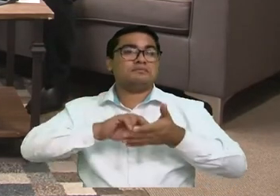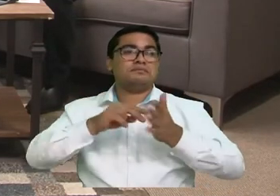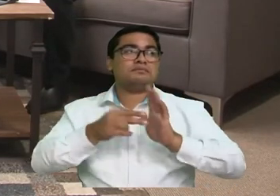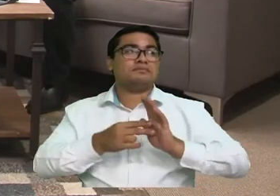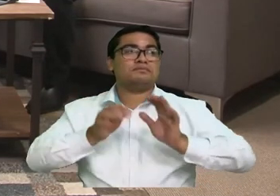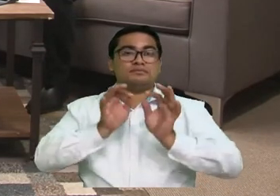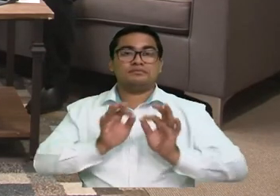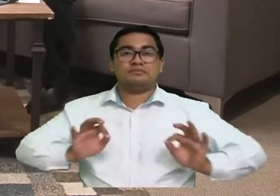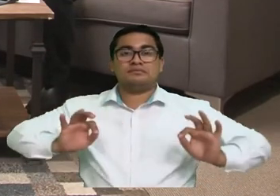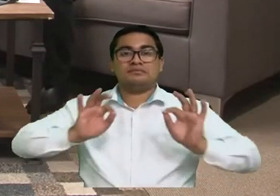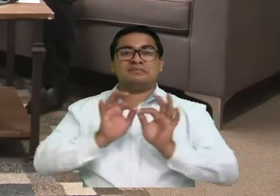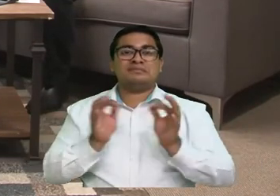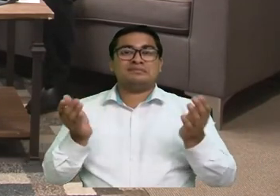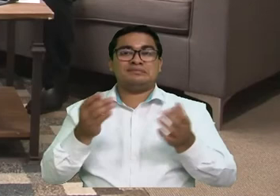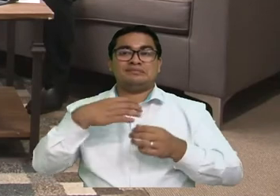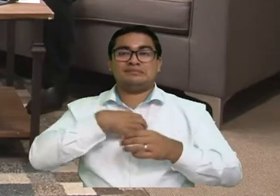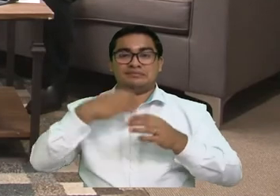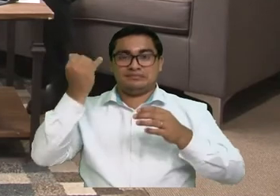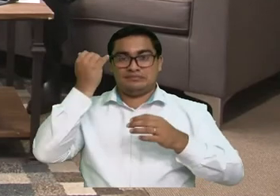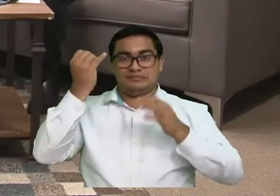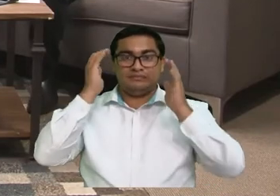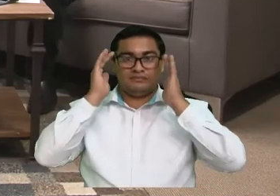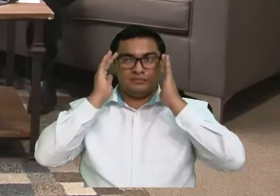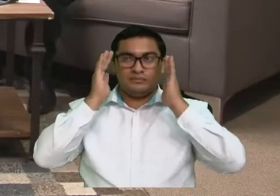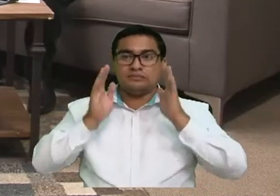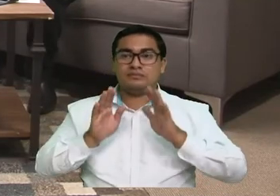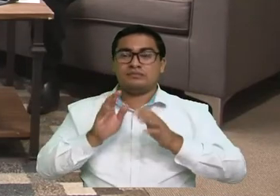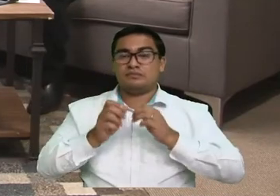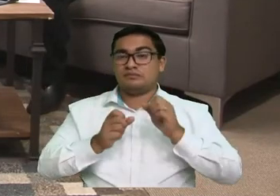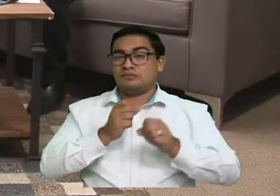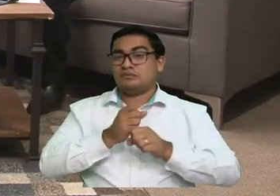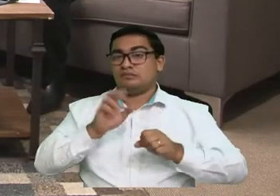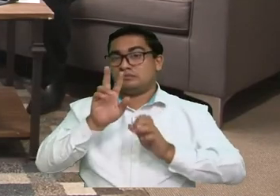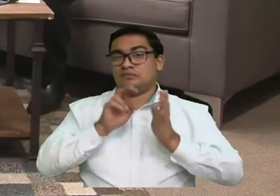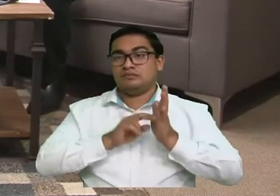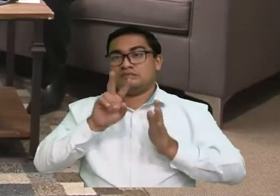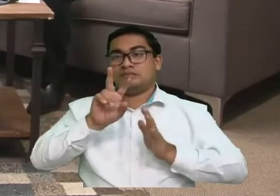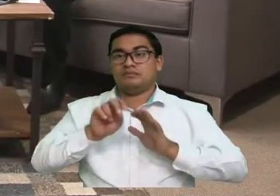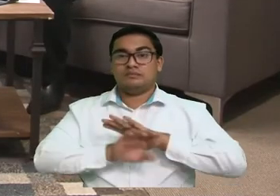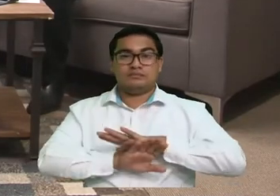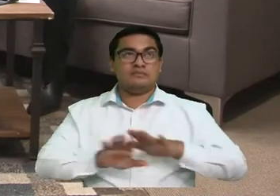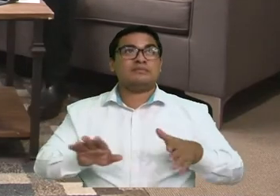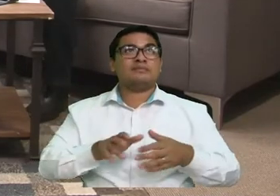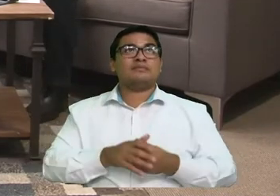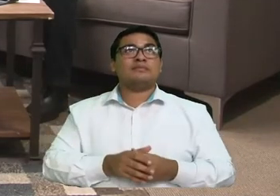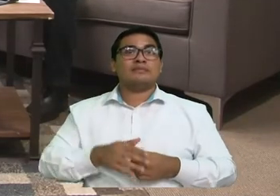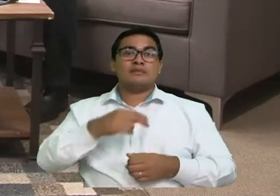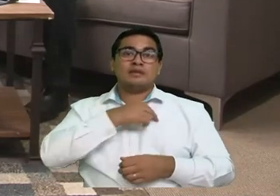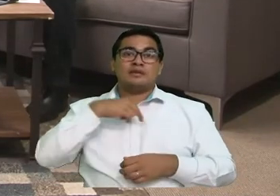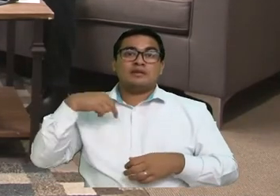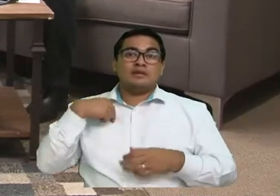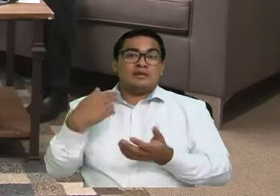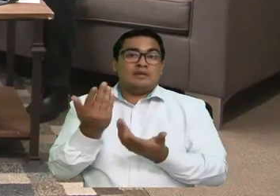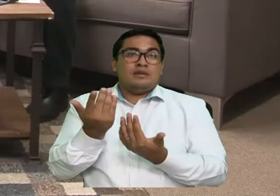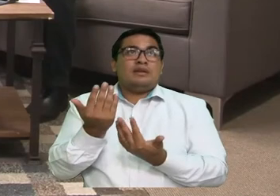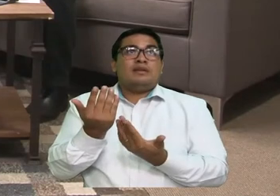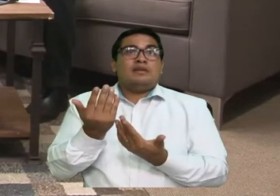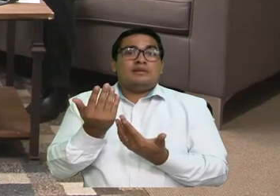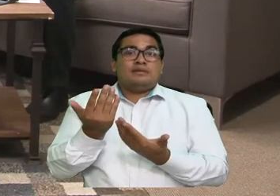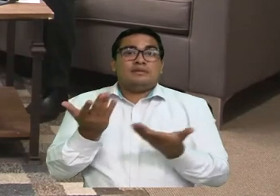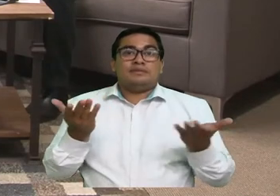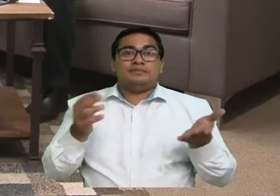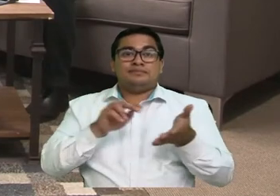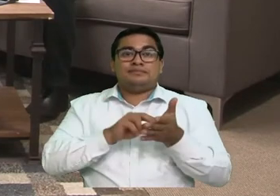¿cuáles serán y cuáles son las proyecciones planteadas para el cierre, digamos ya, de este 2020? Nosotros esperamos